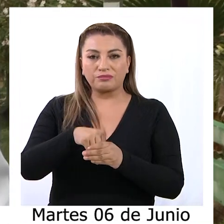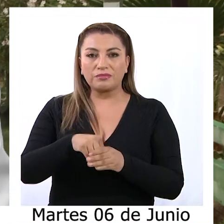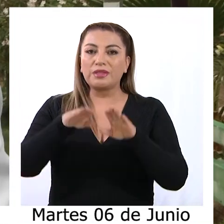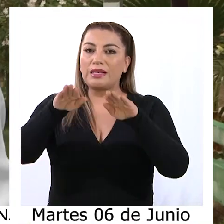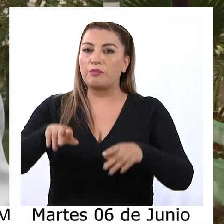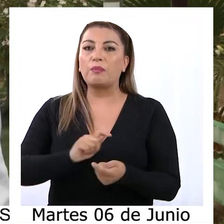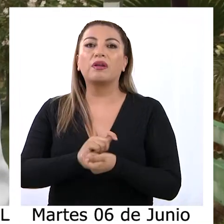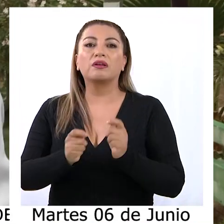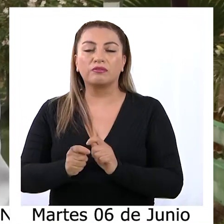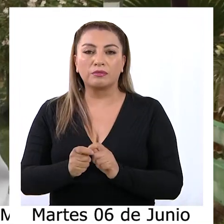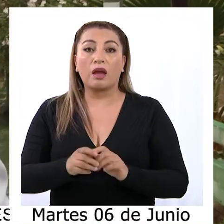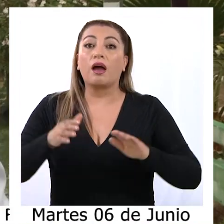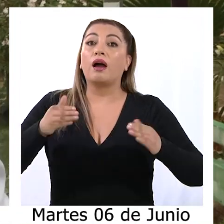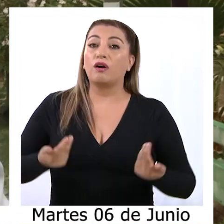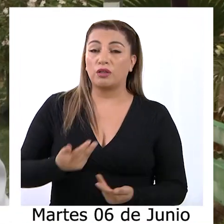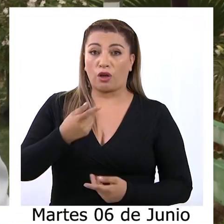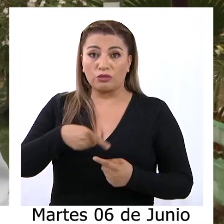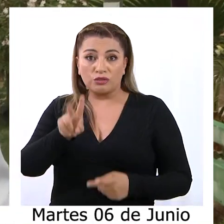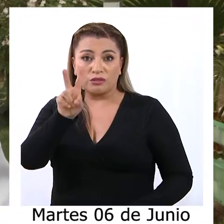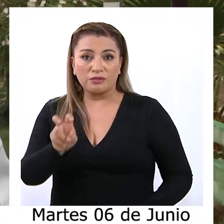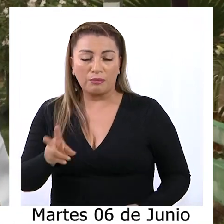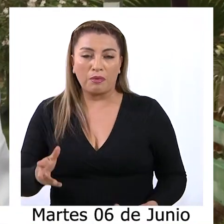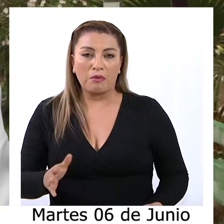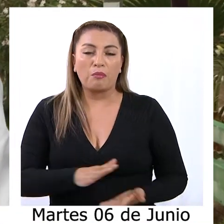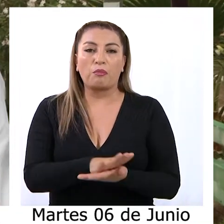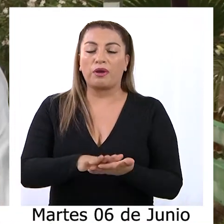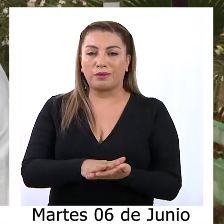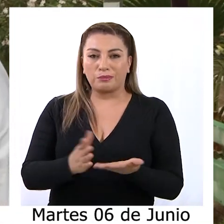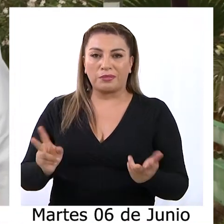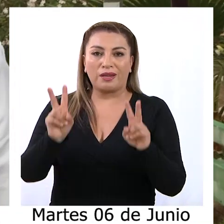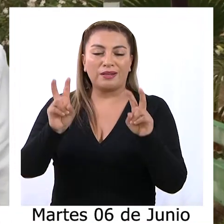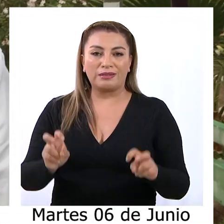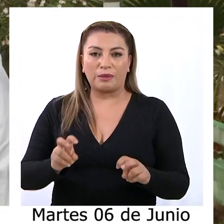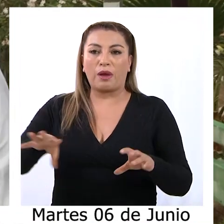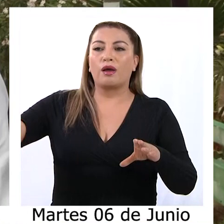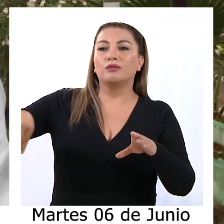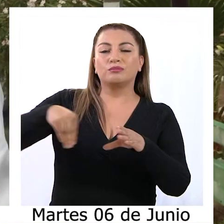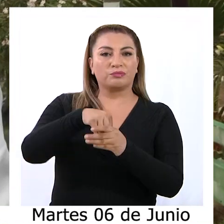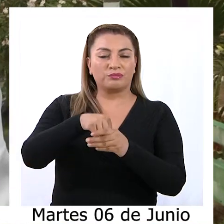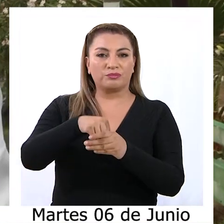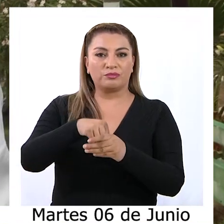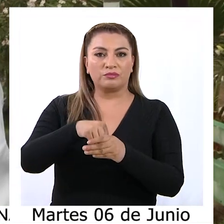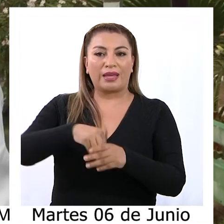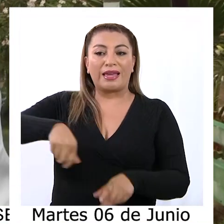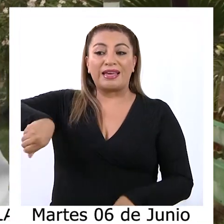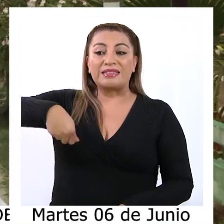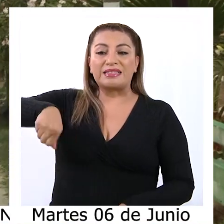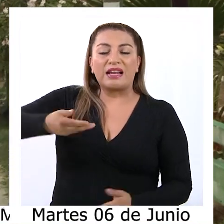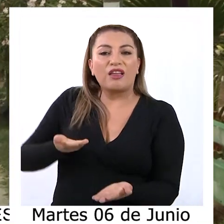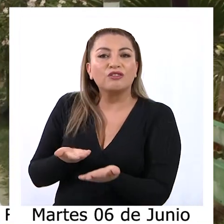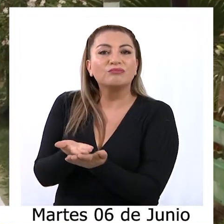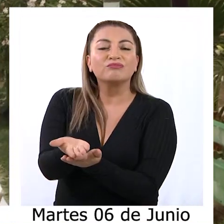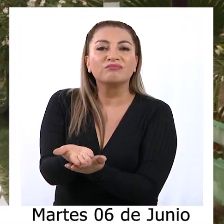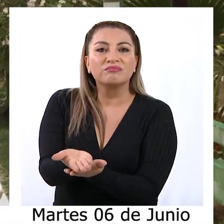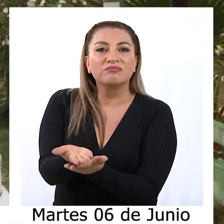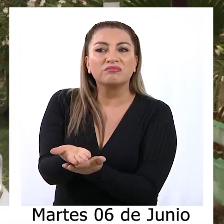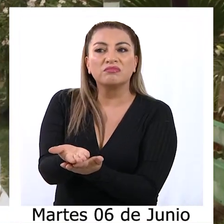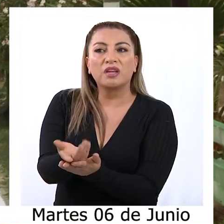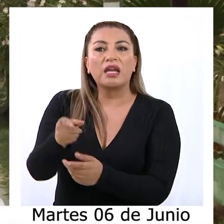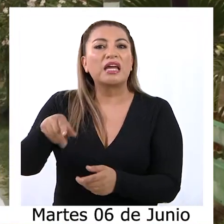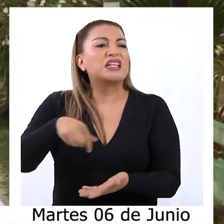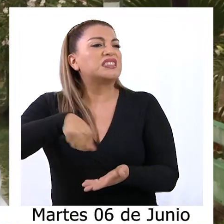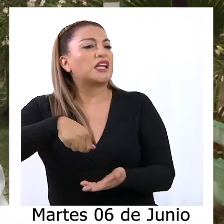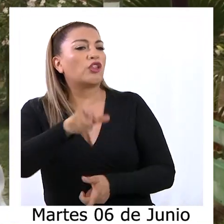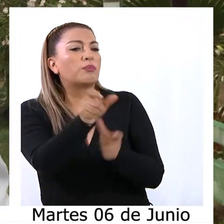la misma reforma. Y ahora hay que ver efectivamente, cuando se hace el juego de reingresar a través del Senado, ver qué condiciones pone el Senado,